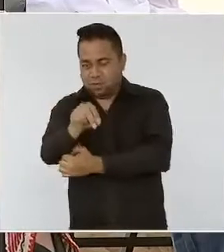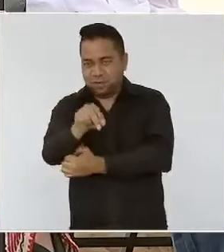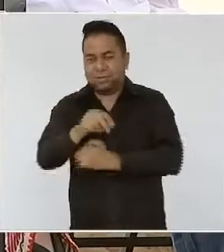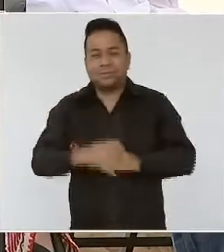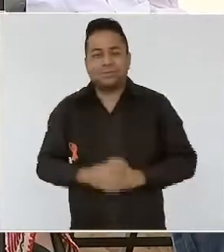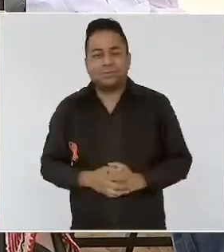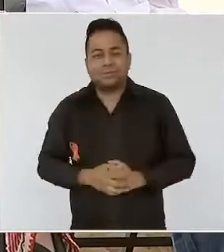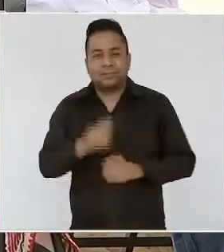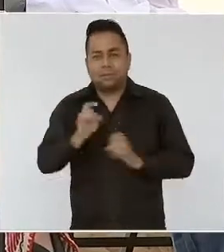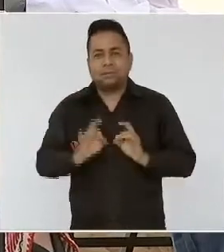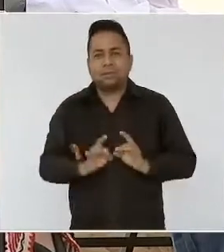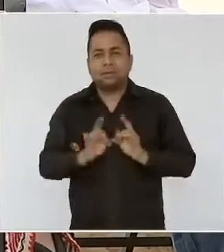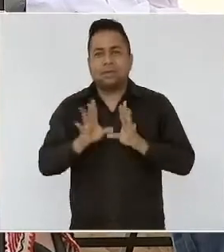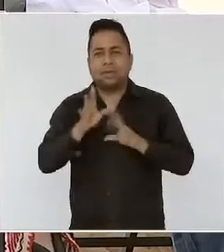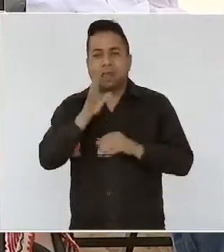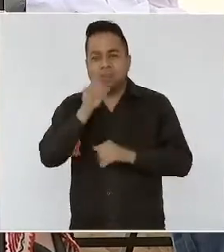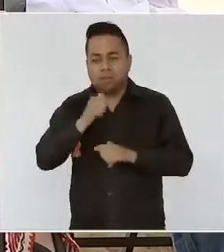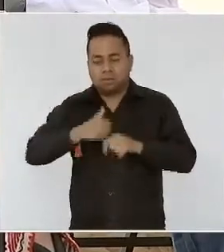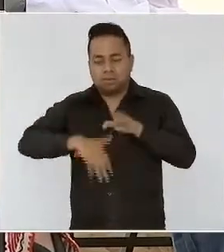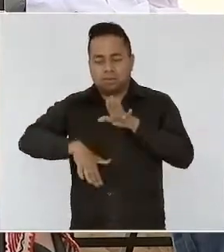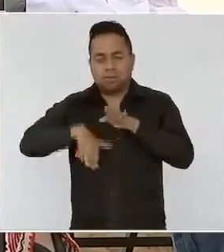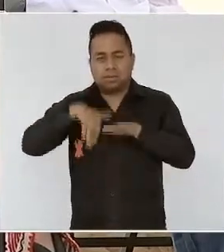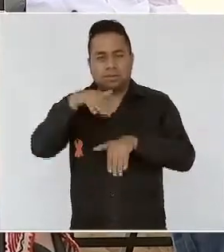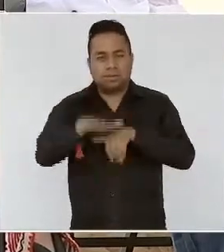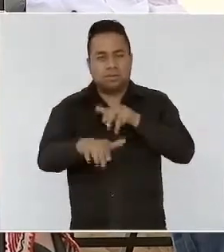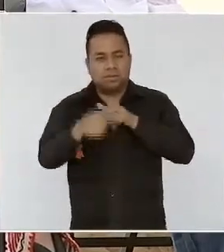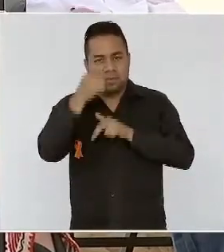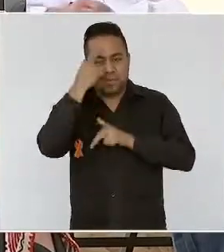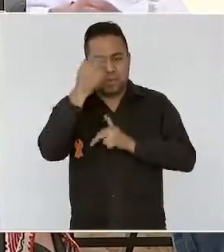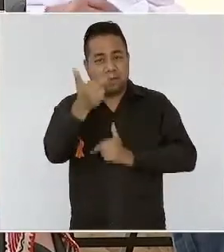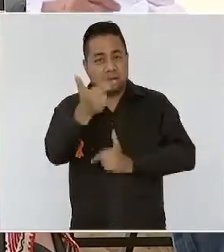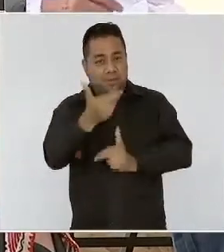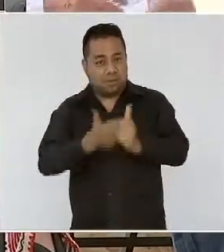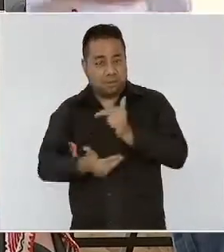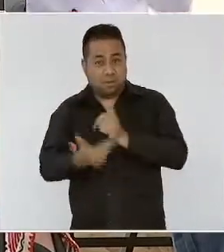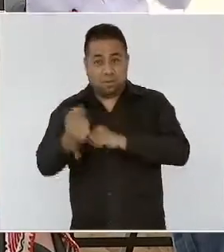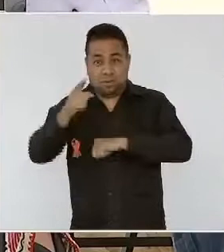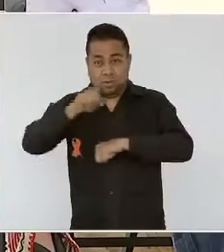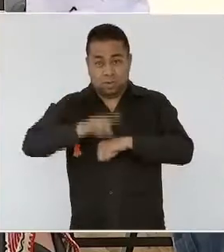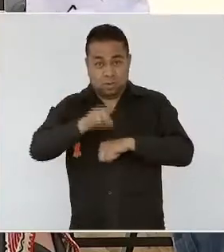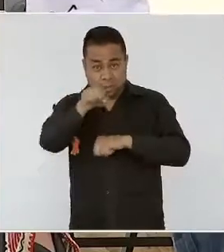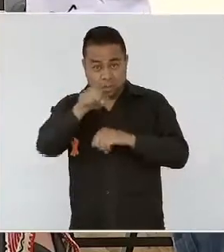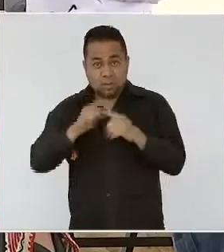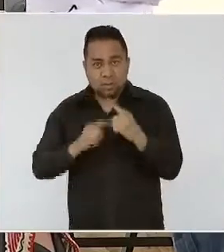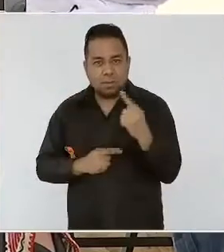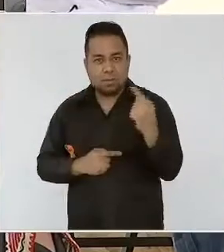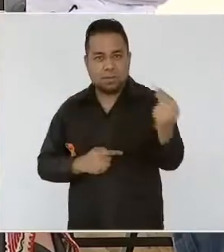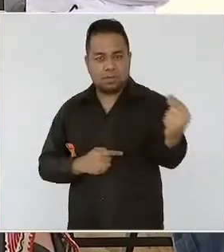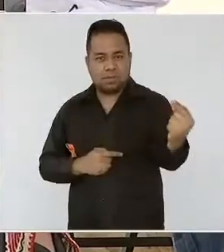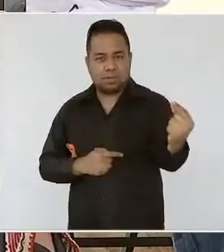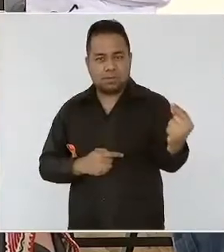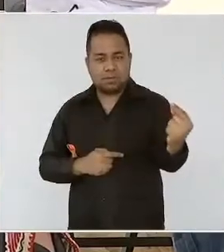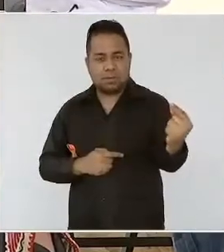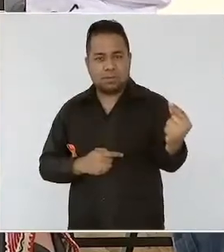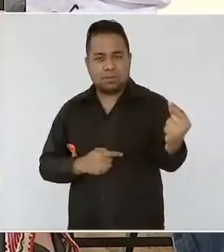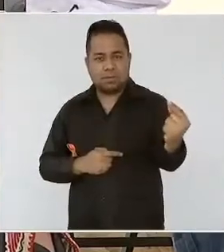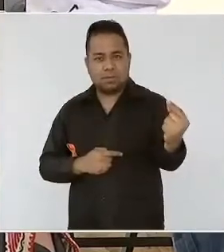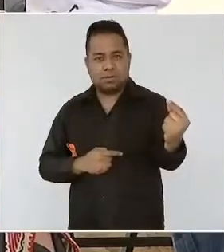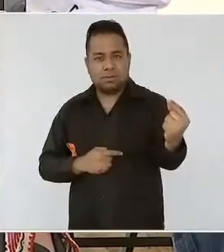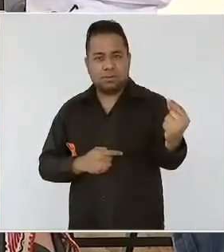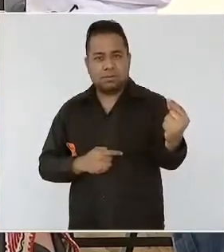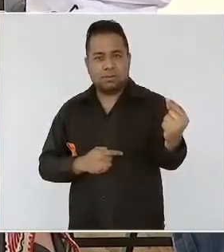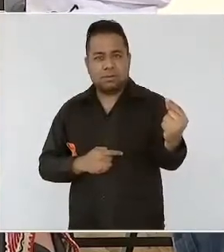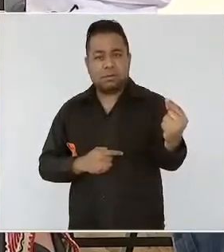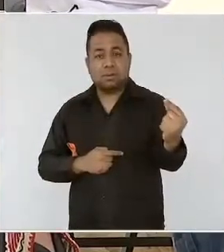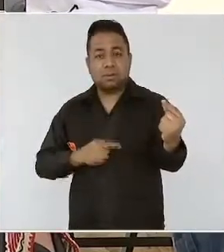impida dar el paso del retorno. Si un día te marchas y no